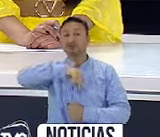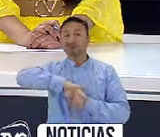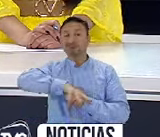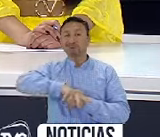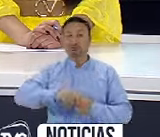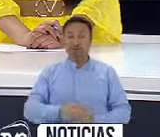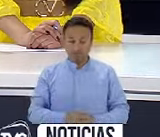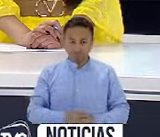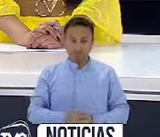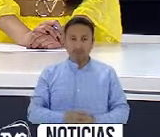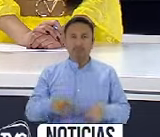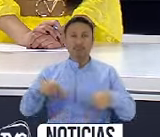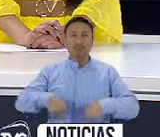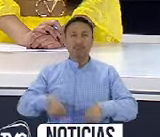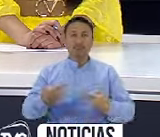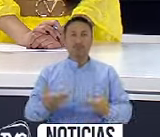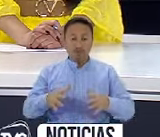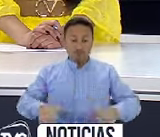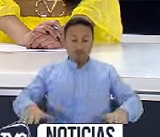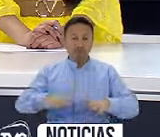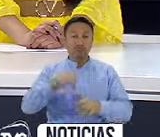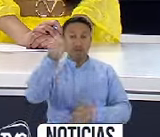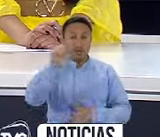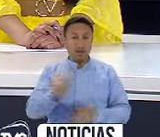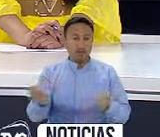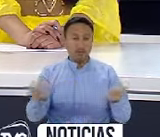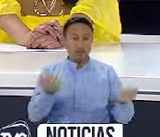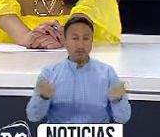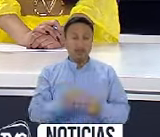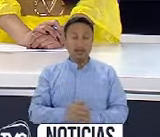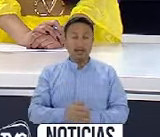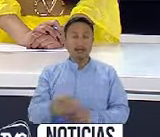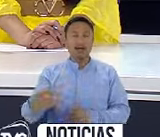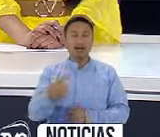Pretendían manejar la región sierra mediante economías criminales.